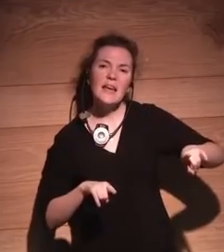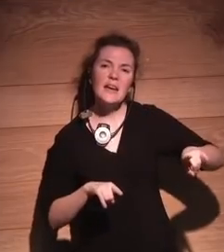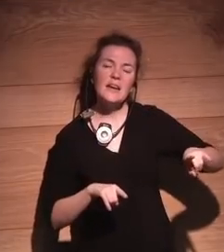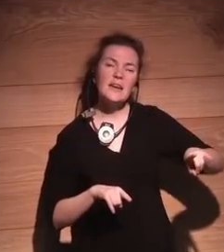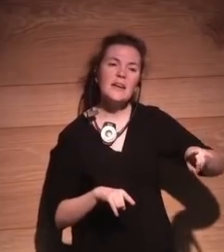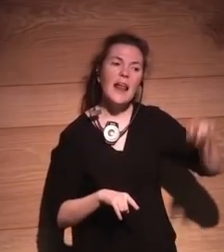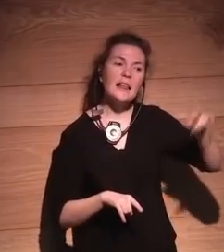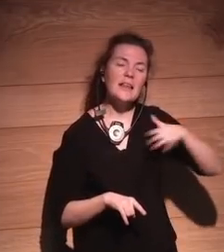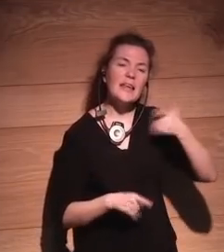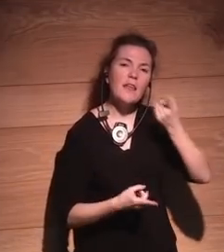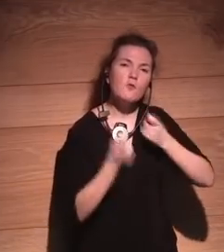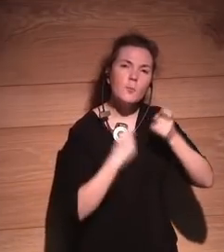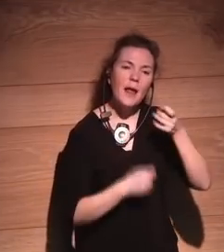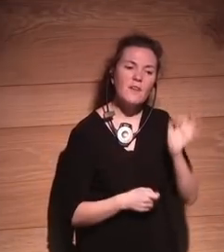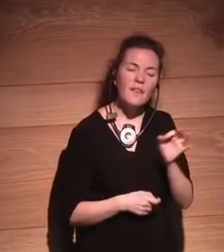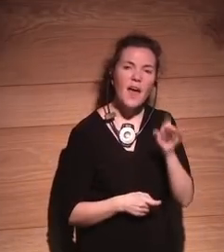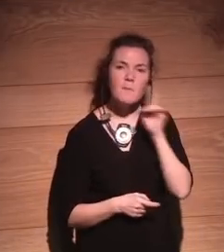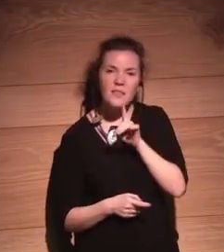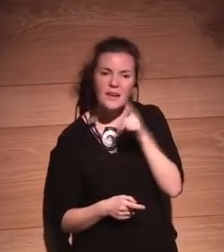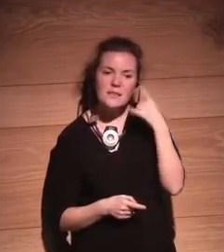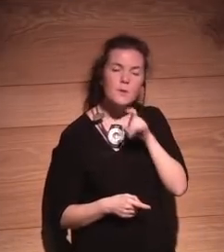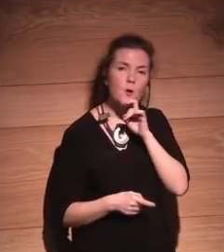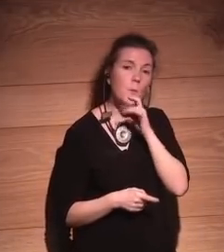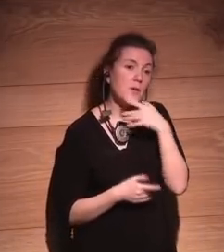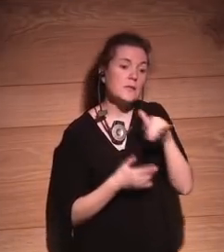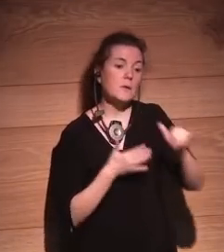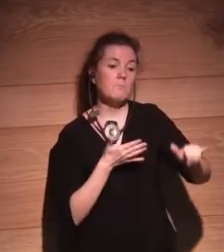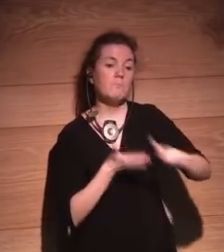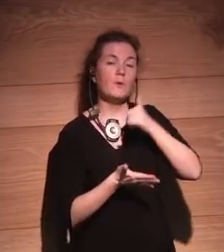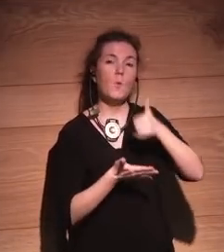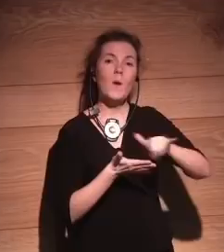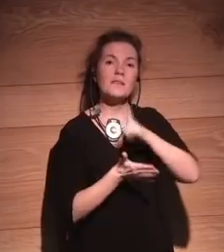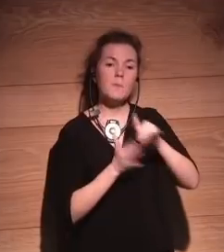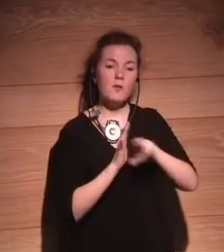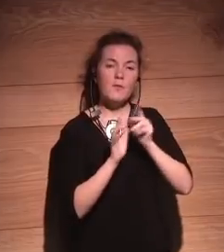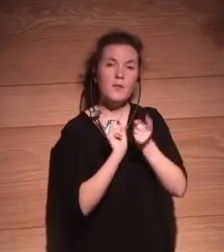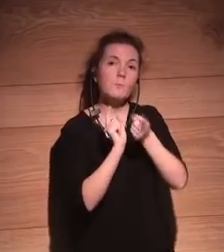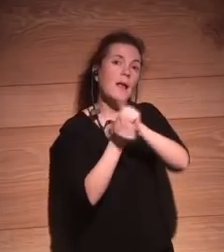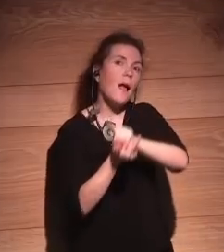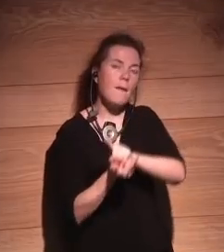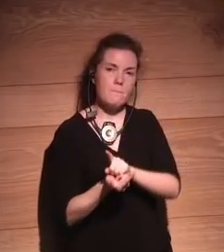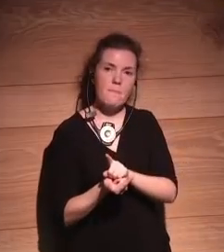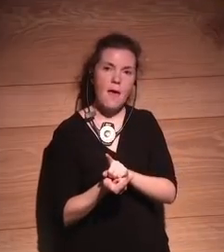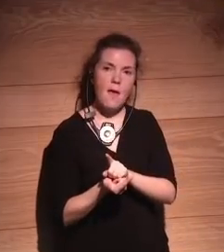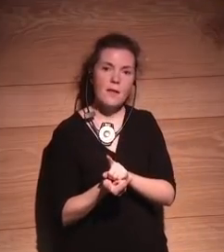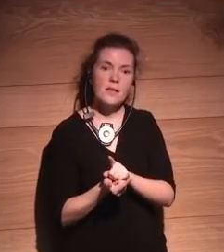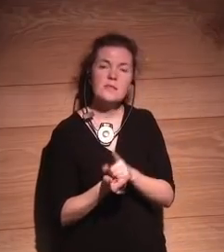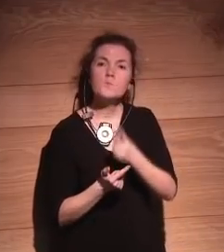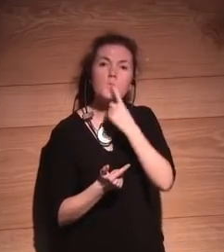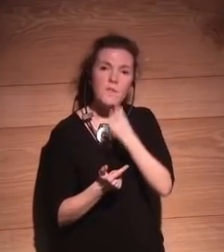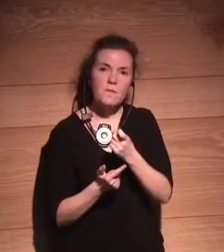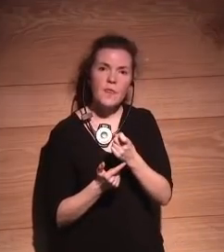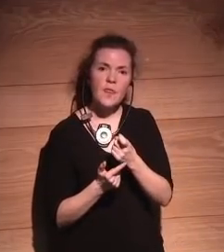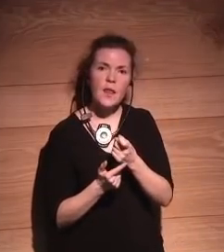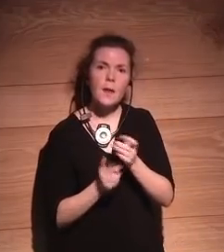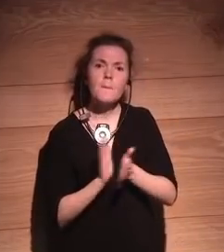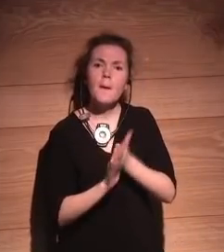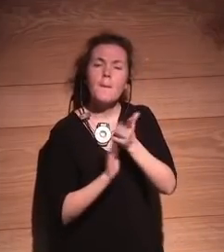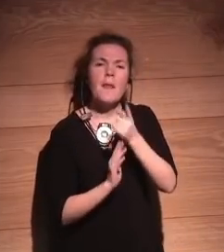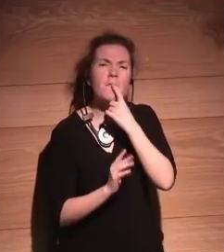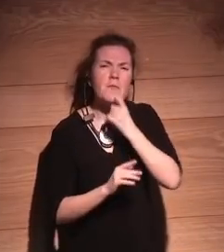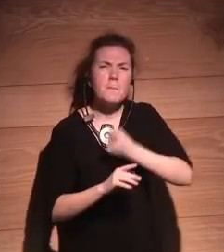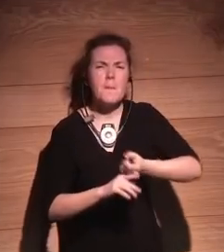la gente que se quiera informar? Porque si te llega por WhatsApp, te cambian los vídeos, es muy difícil, cada vez es más difícil.